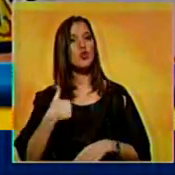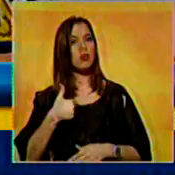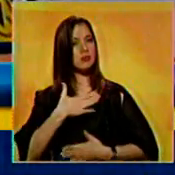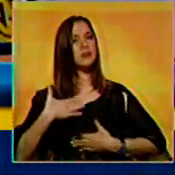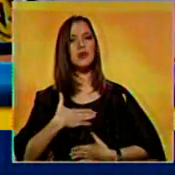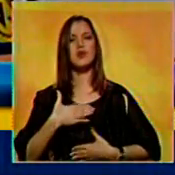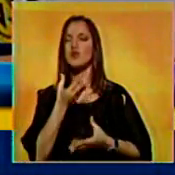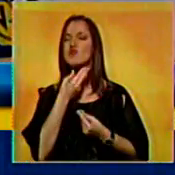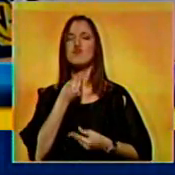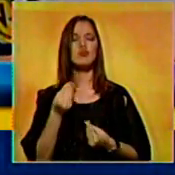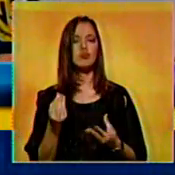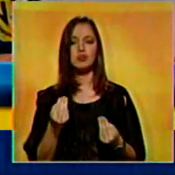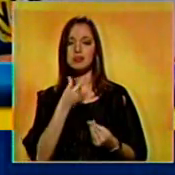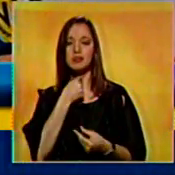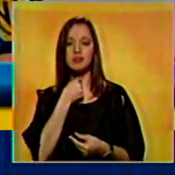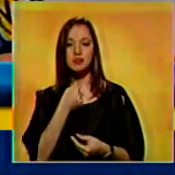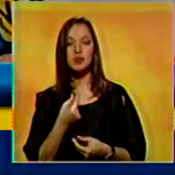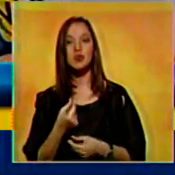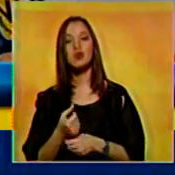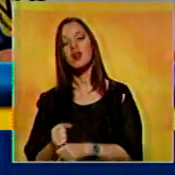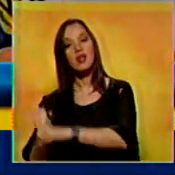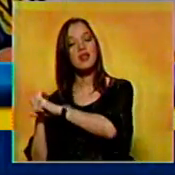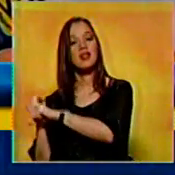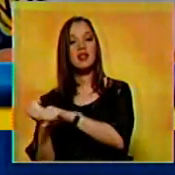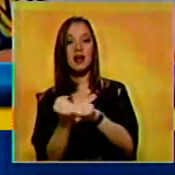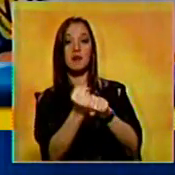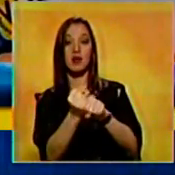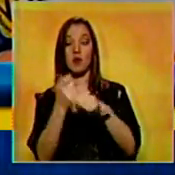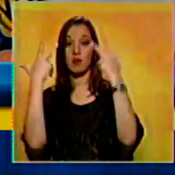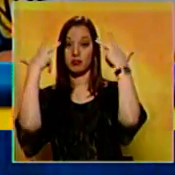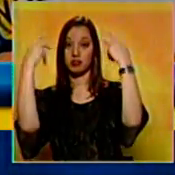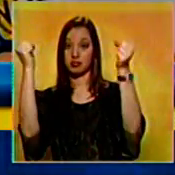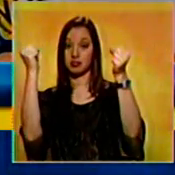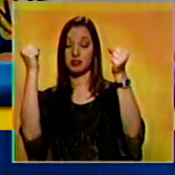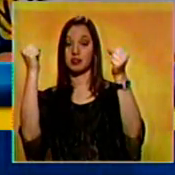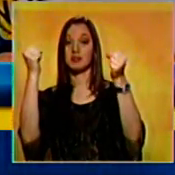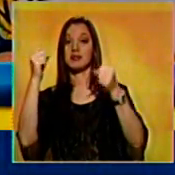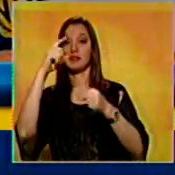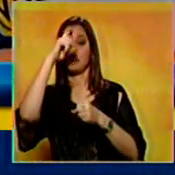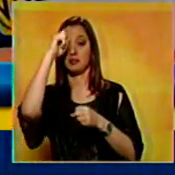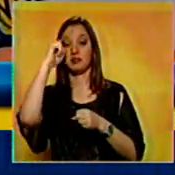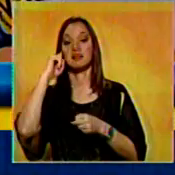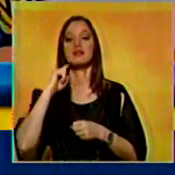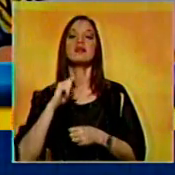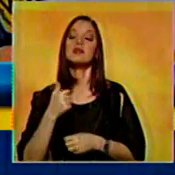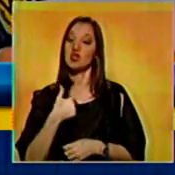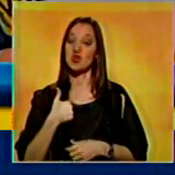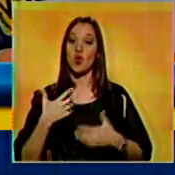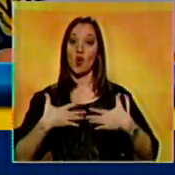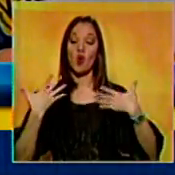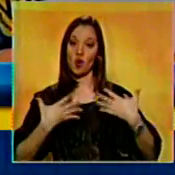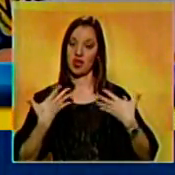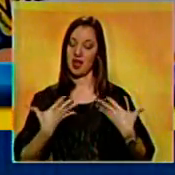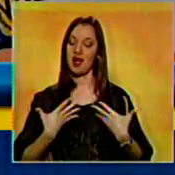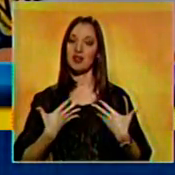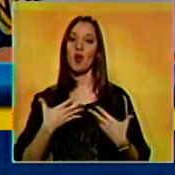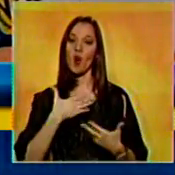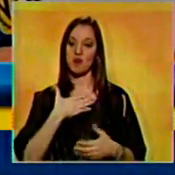mucho del béisbol de la Grande Liga, el béisbol profesional. Voy a estar contento con mi